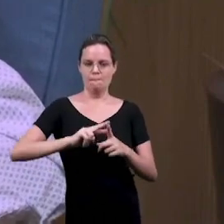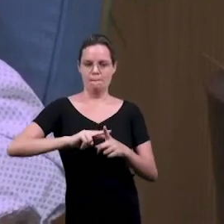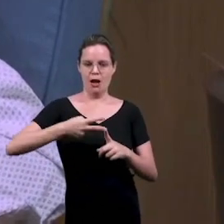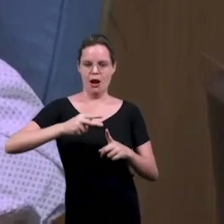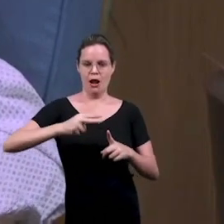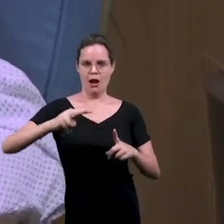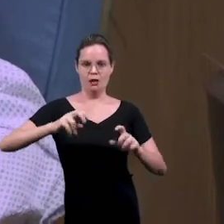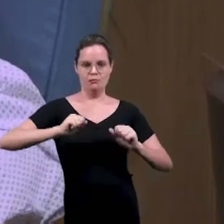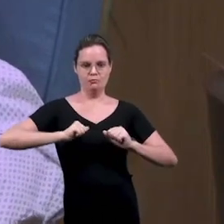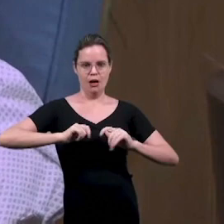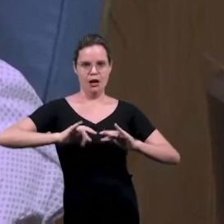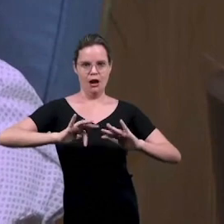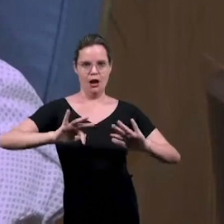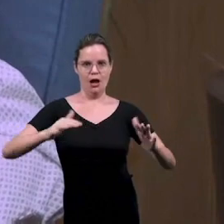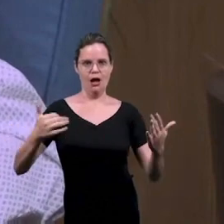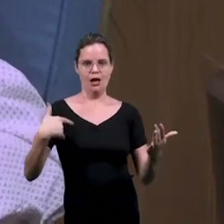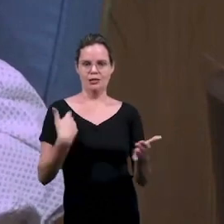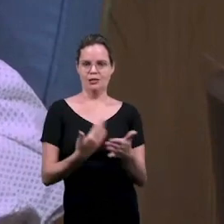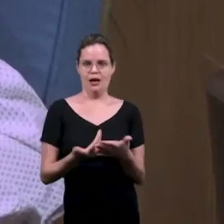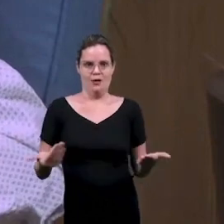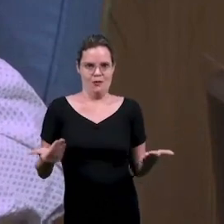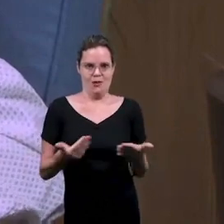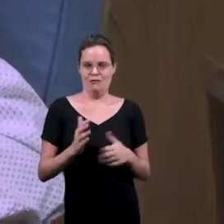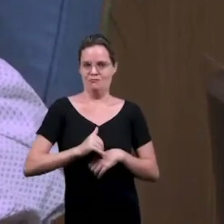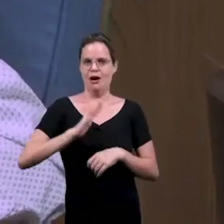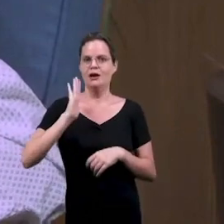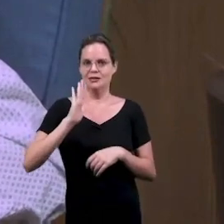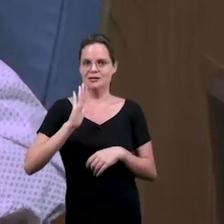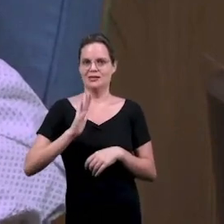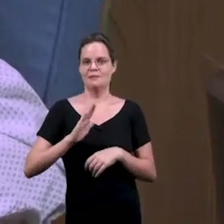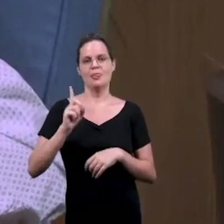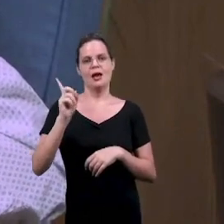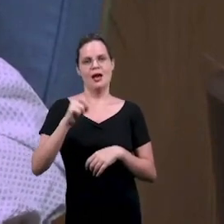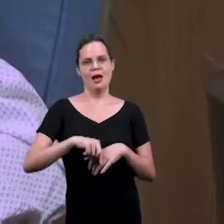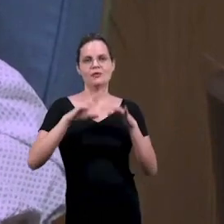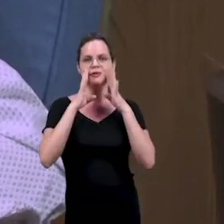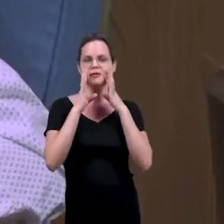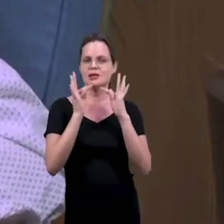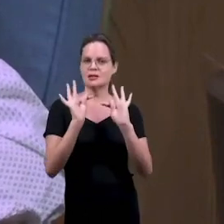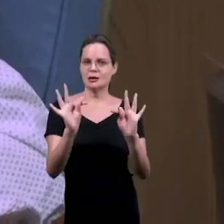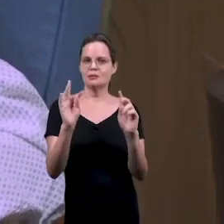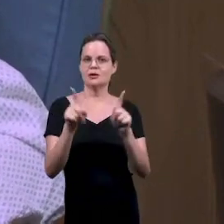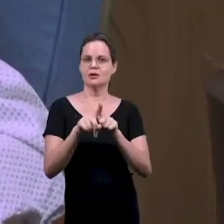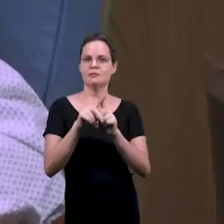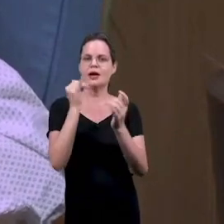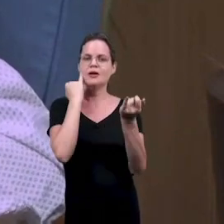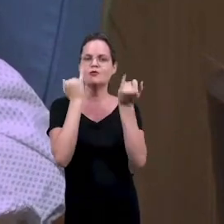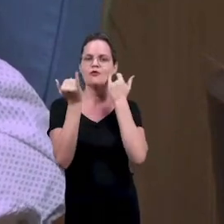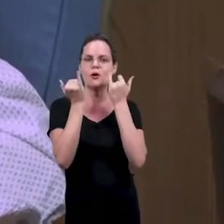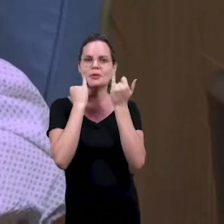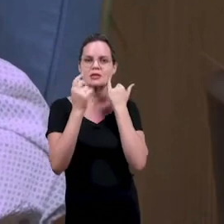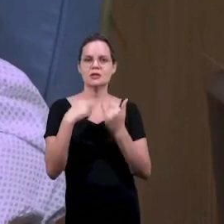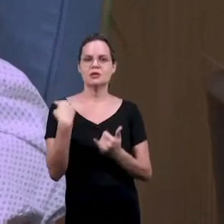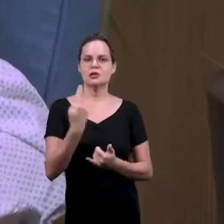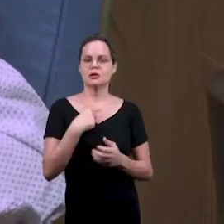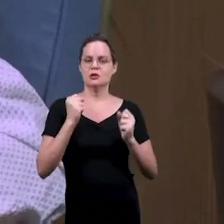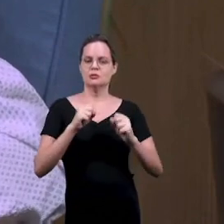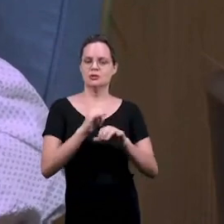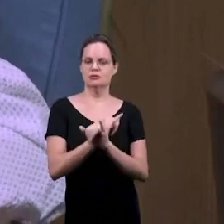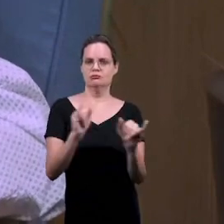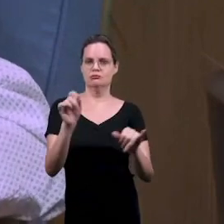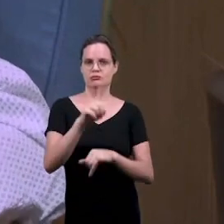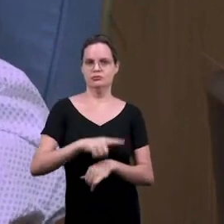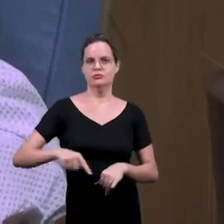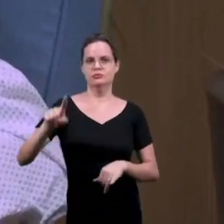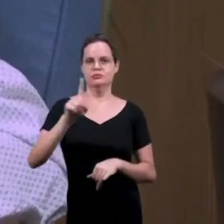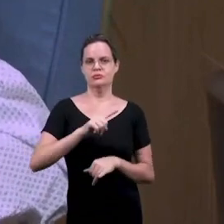África es de una multiplicación mucho mayor que esta que nosotros tuvimos hasta este momento. Entonces son estos nuestros testimonios,